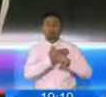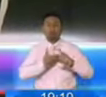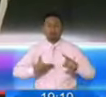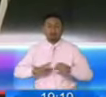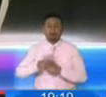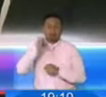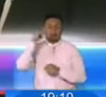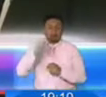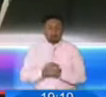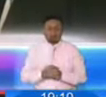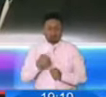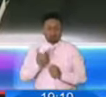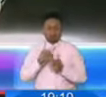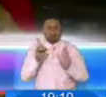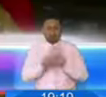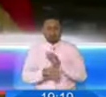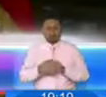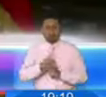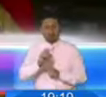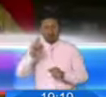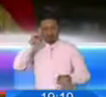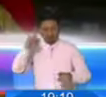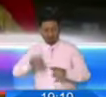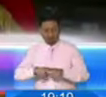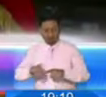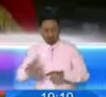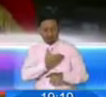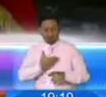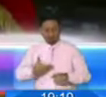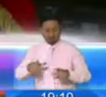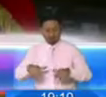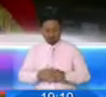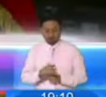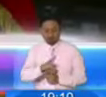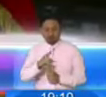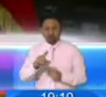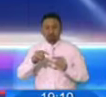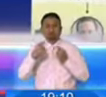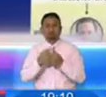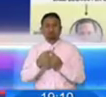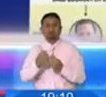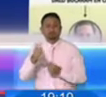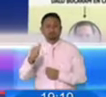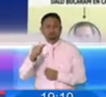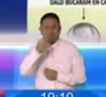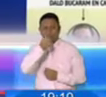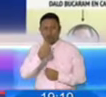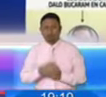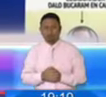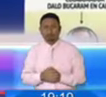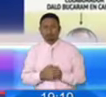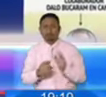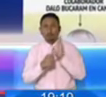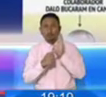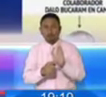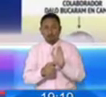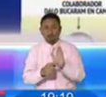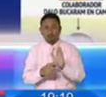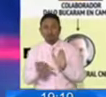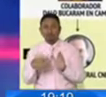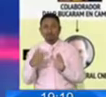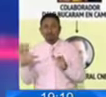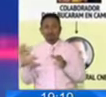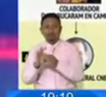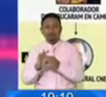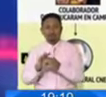Correa ratificó su denuncia de un supuesto acuerdo entre el presidente Lenín Moreno y los Bucaram. Con una infografía trata de demostrar las vinculaciones